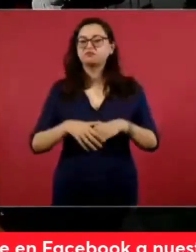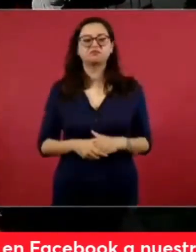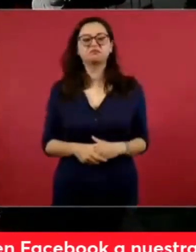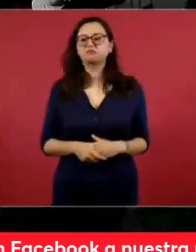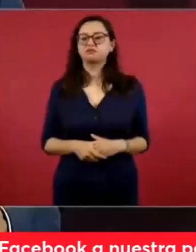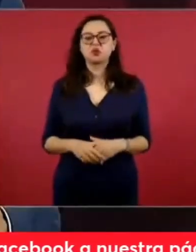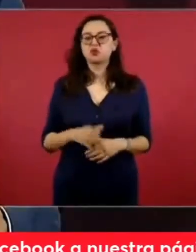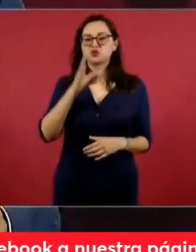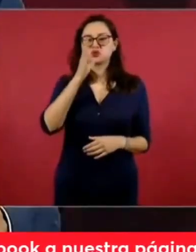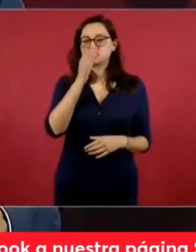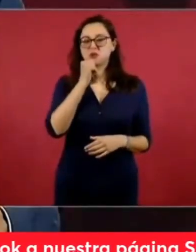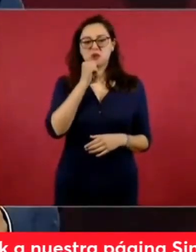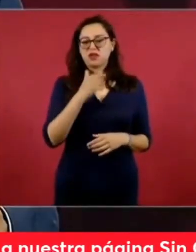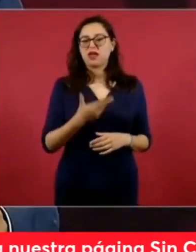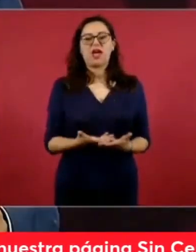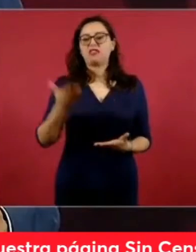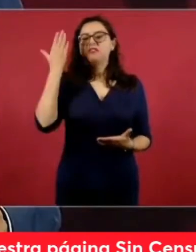fuese en vivo,